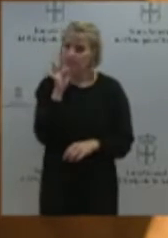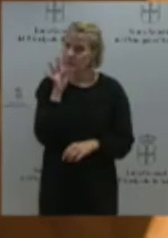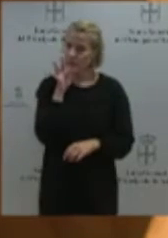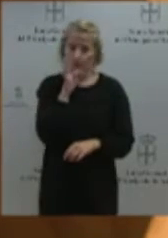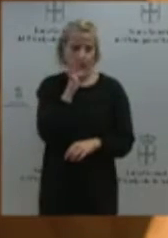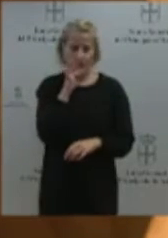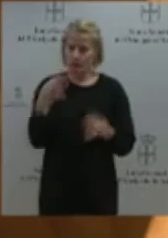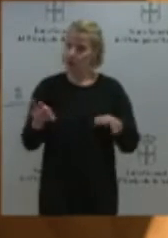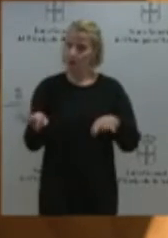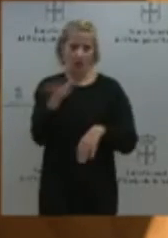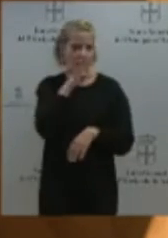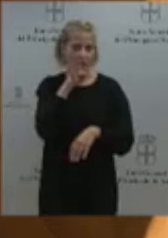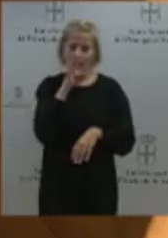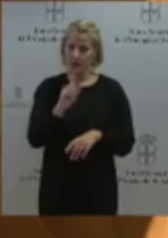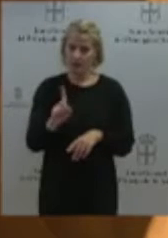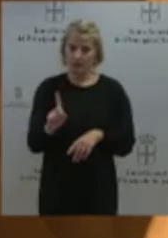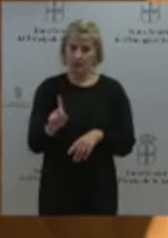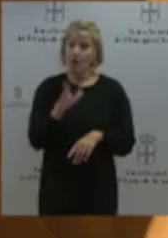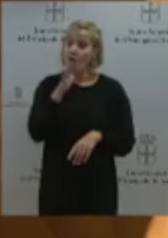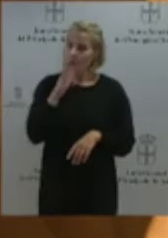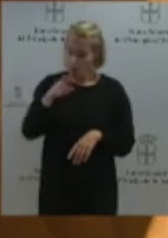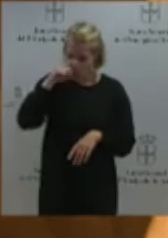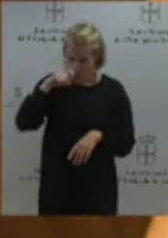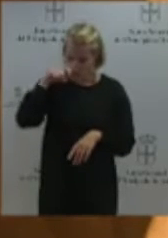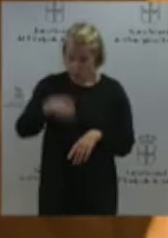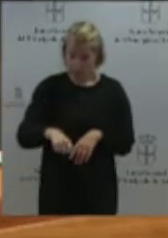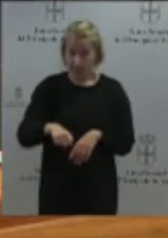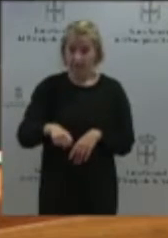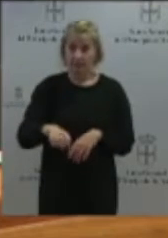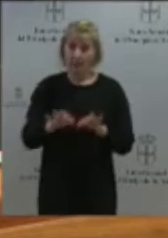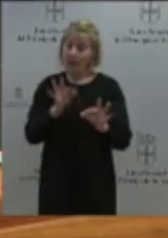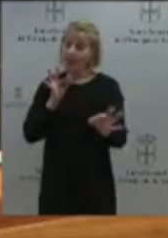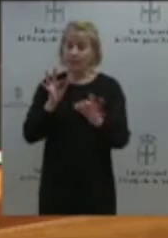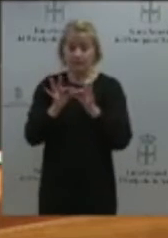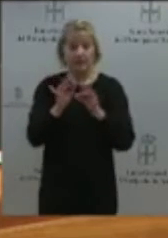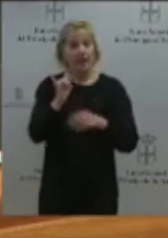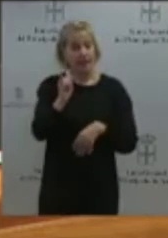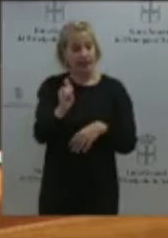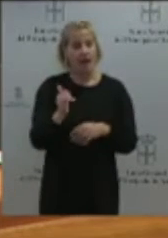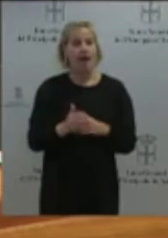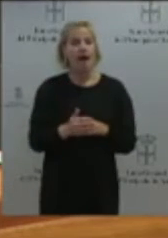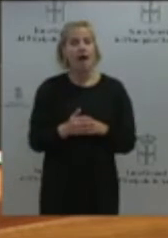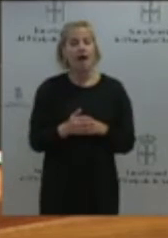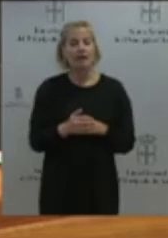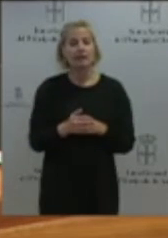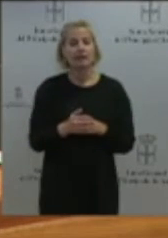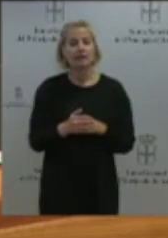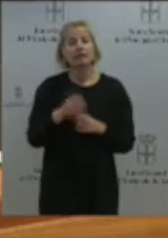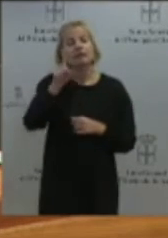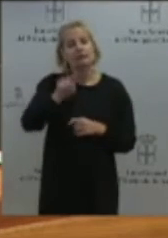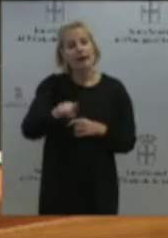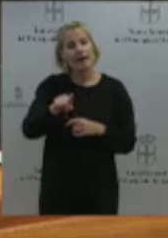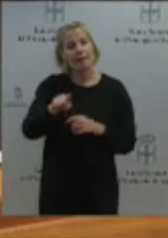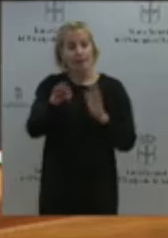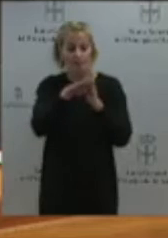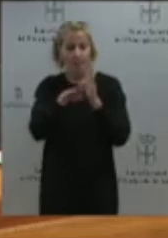todavía este año, les recuerdo, hay distancias de seguridad 1,20 aprobadas en la conferencia sectorial, hay determinadas medidas de seguridad, incluso lo más importante, los medidores